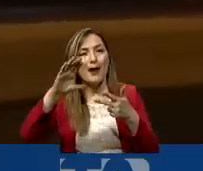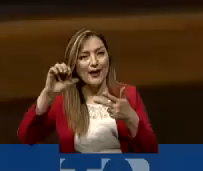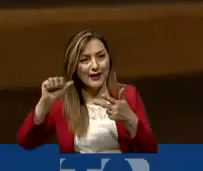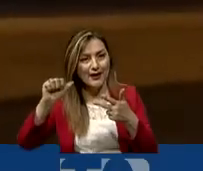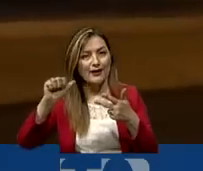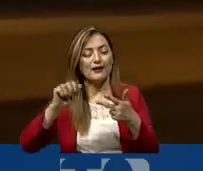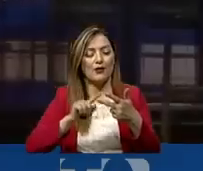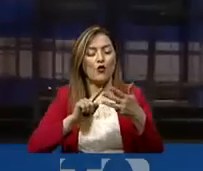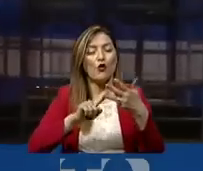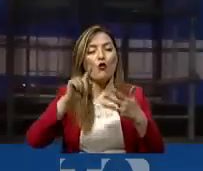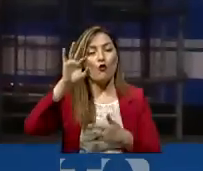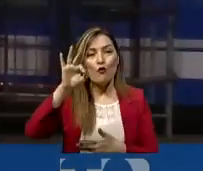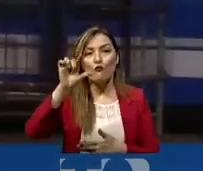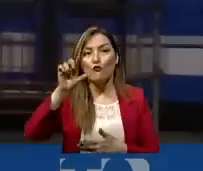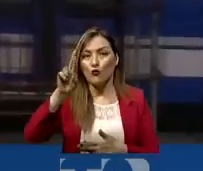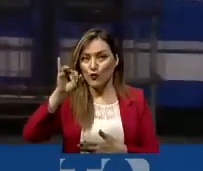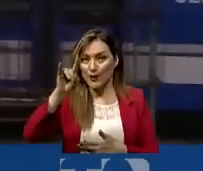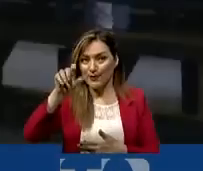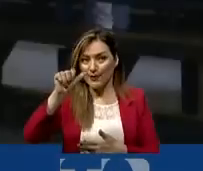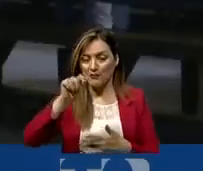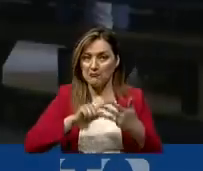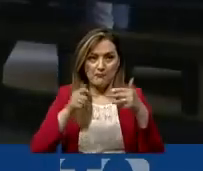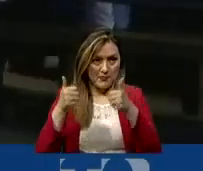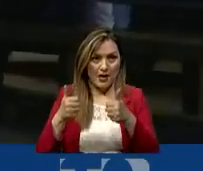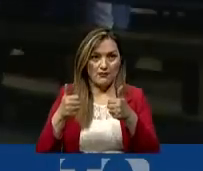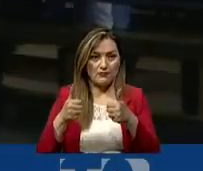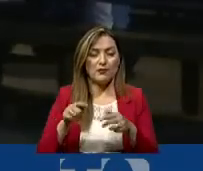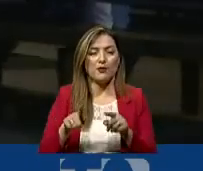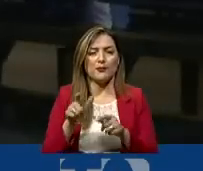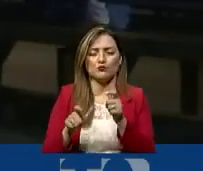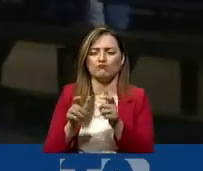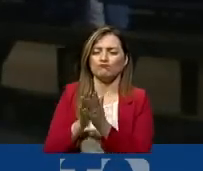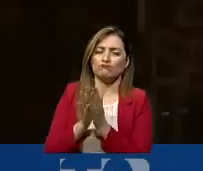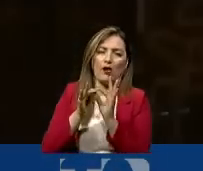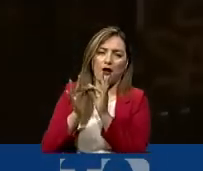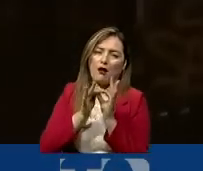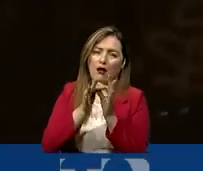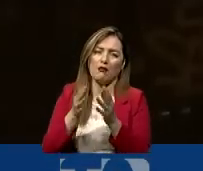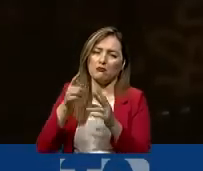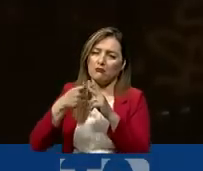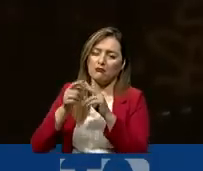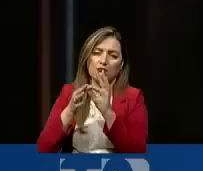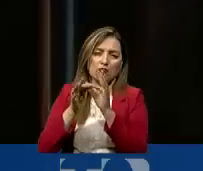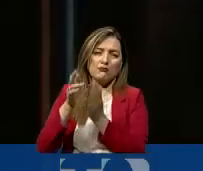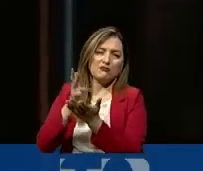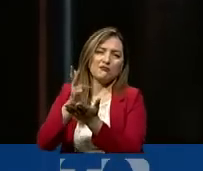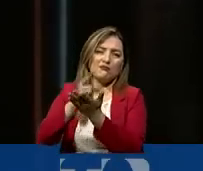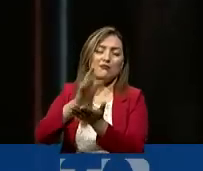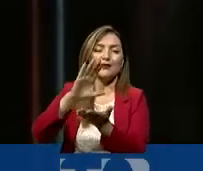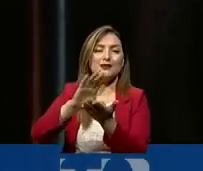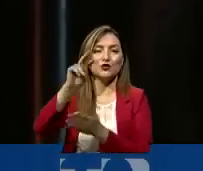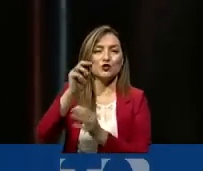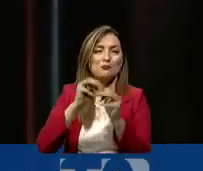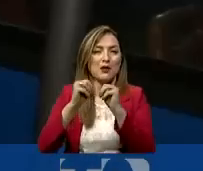Florida. Sin embargo, los usuarios exigen que se realice una rehabilitación de todas las estaciones del Corredor Central